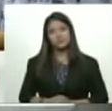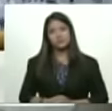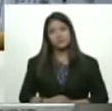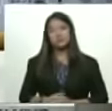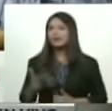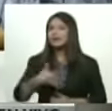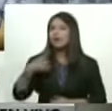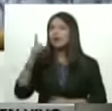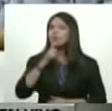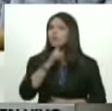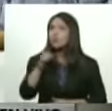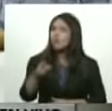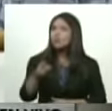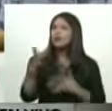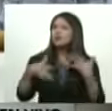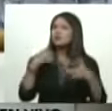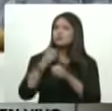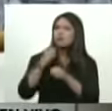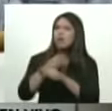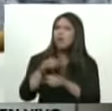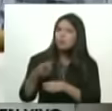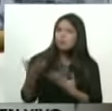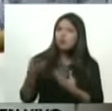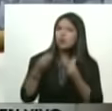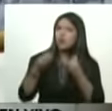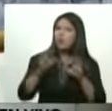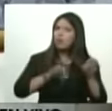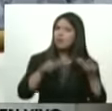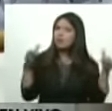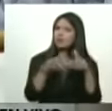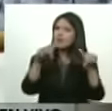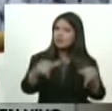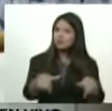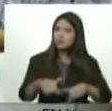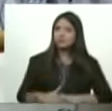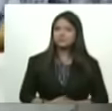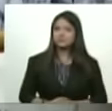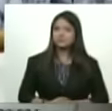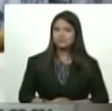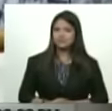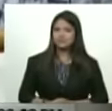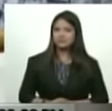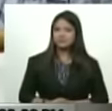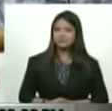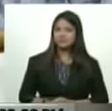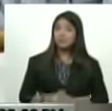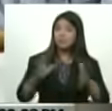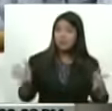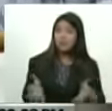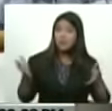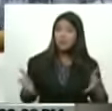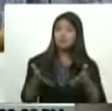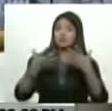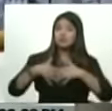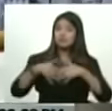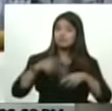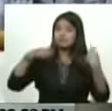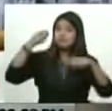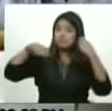Queremos conocer su nombre, su apellido, su actividad económica y cómo evalúa esta reunión estratégica del día de hoy para impulsar el sector de